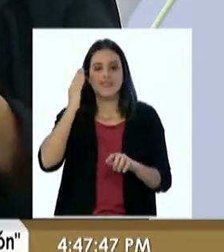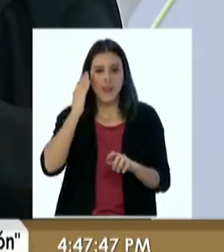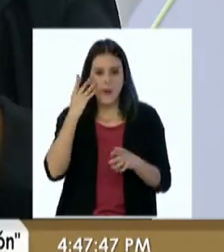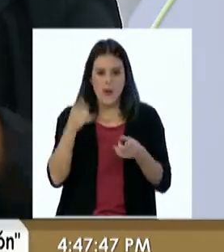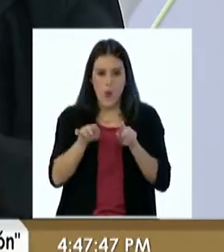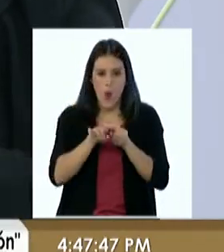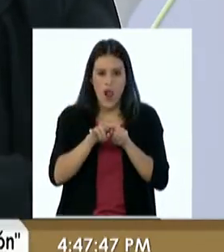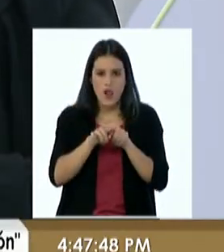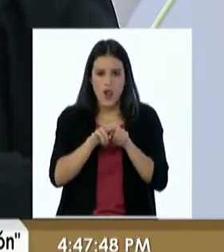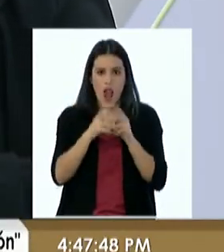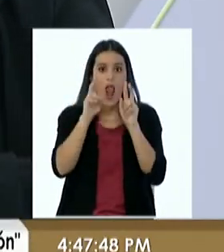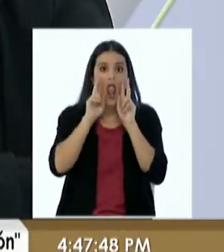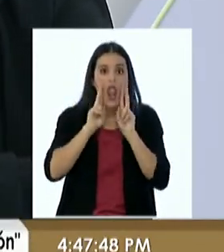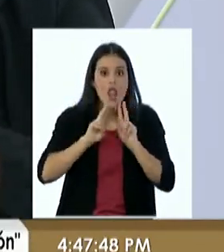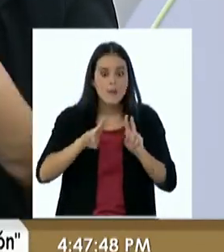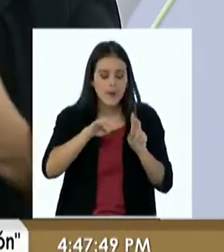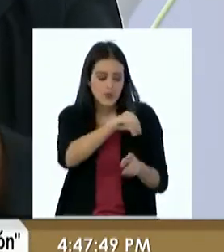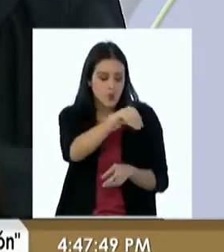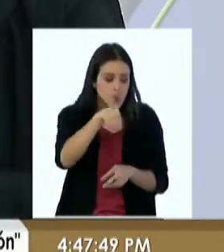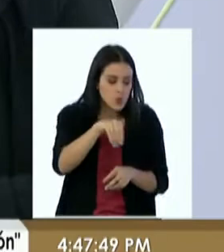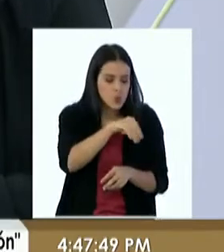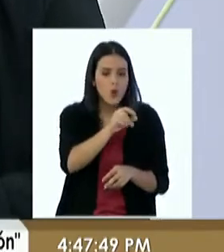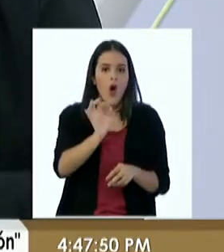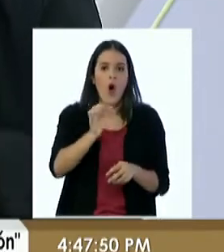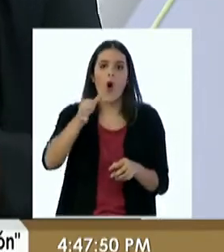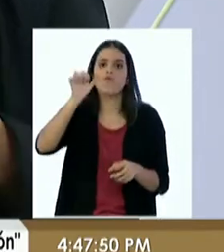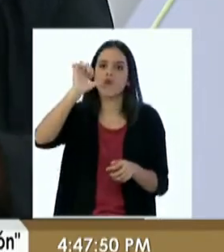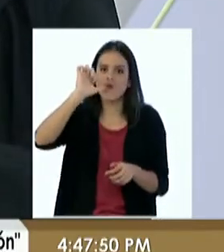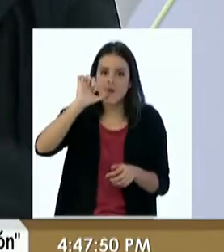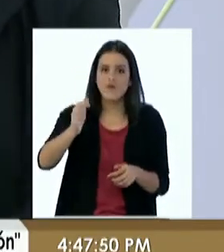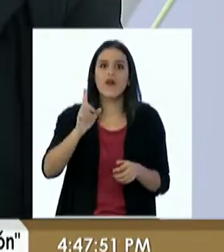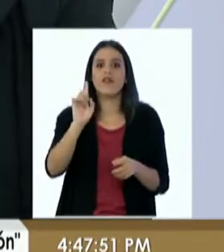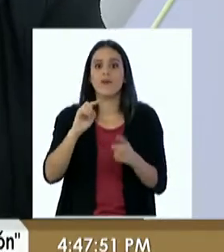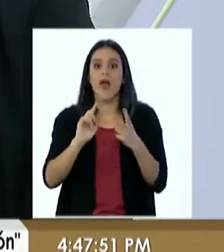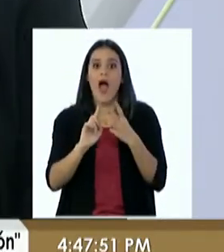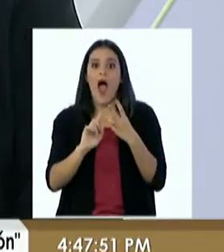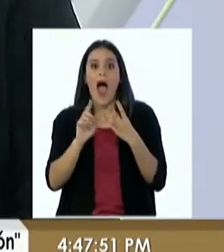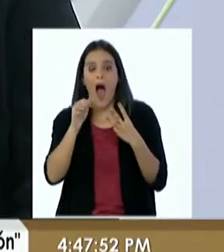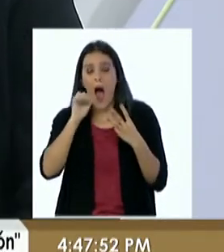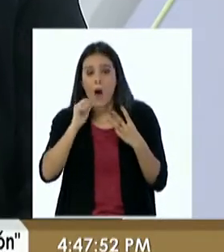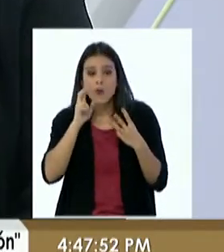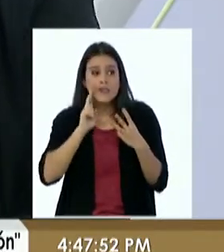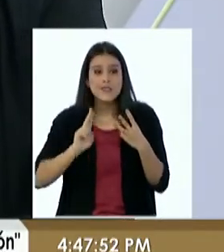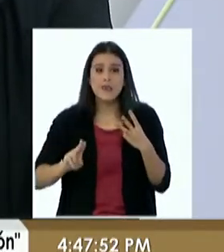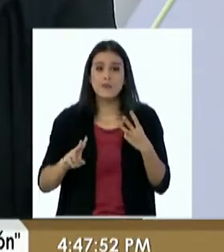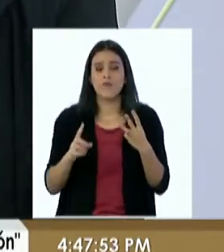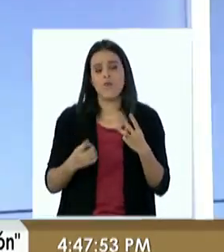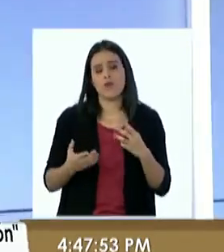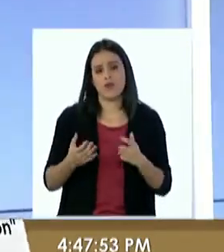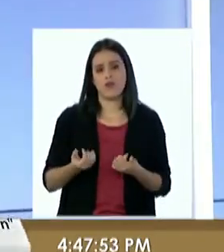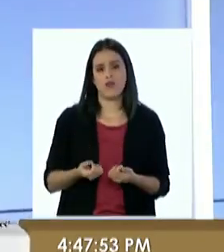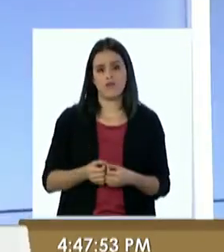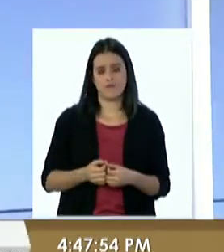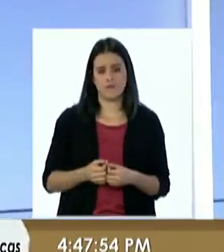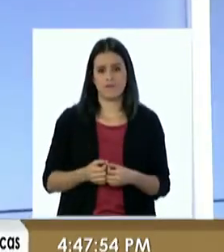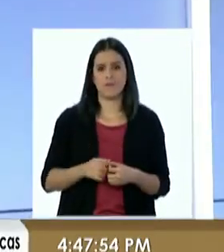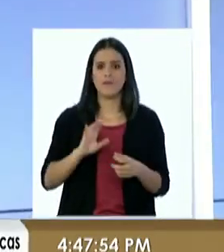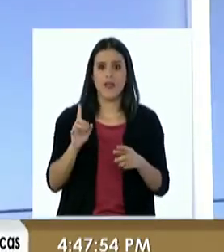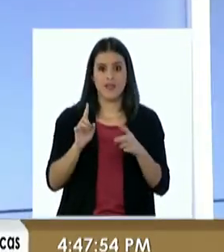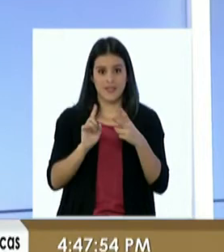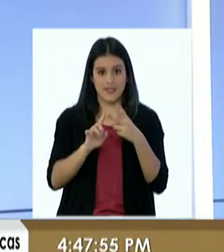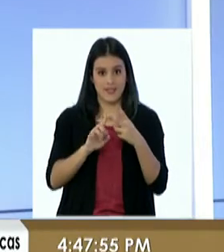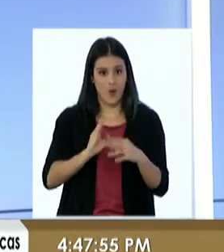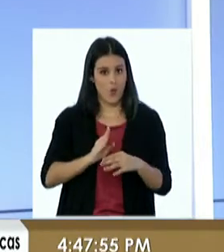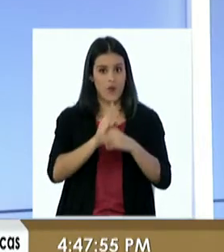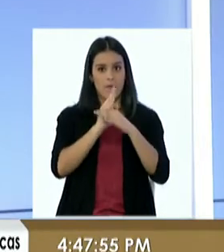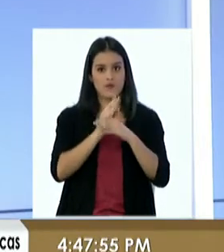mal manejo en el ahora de los biberones el mal manejo del agua también puede traer riesgos al al bebé moviendo que ahora vamos a hacer la segunda pausa